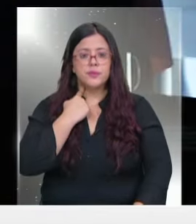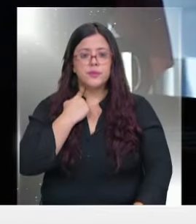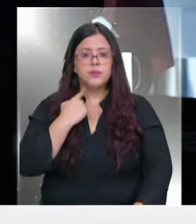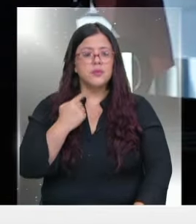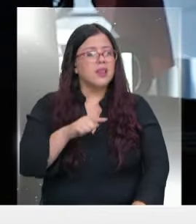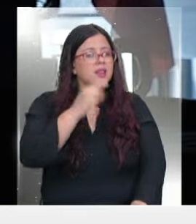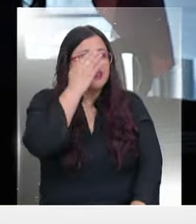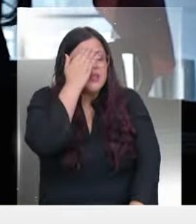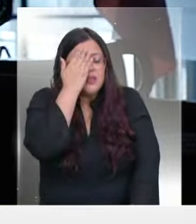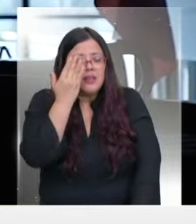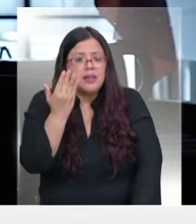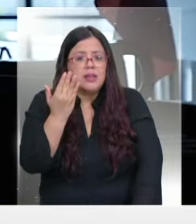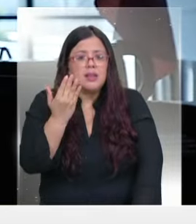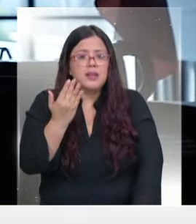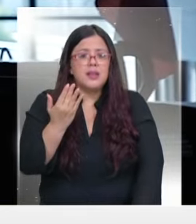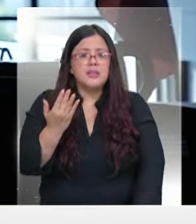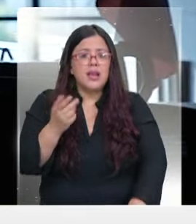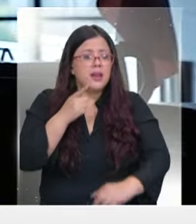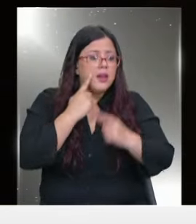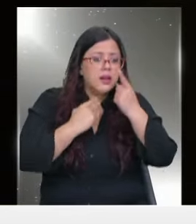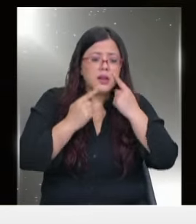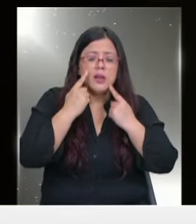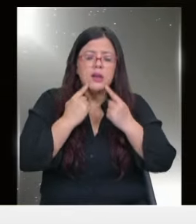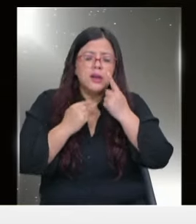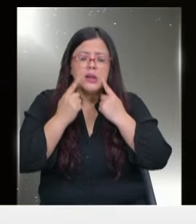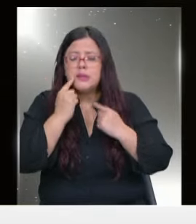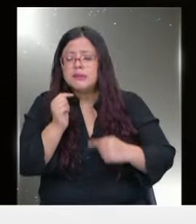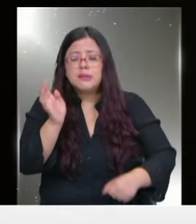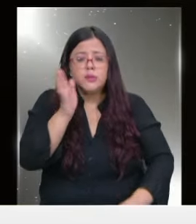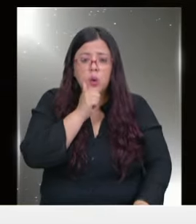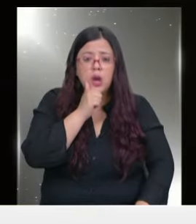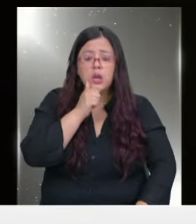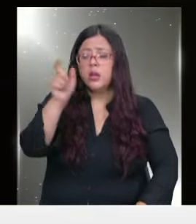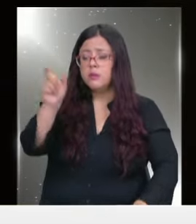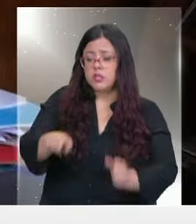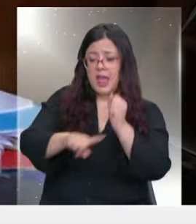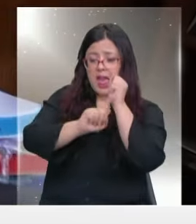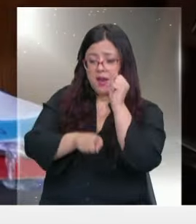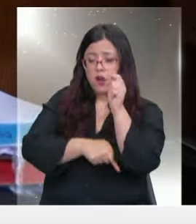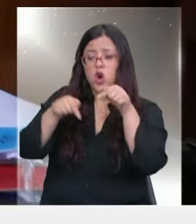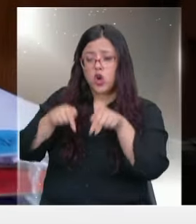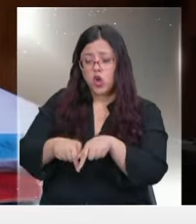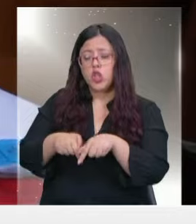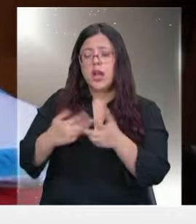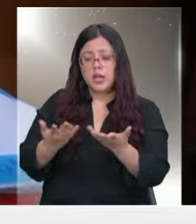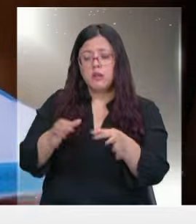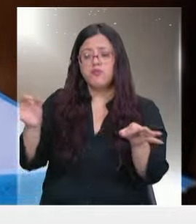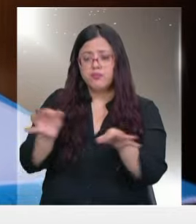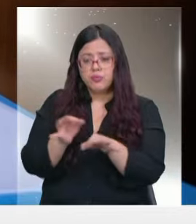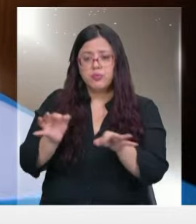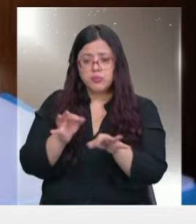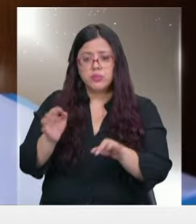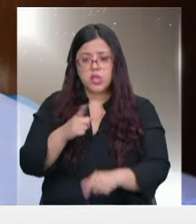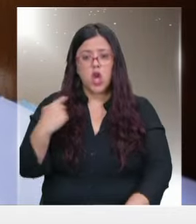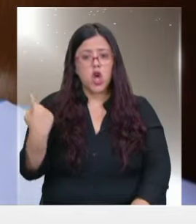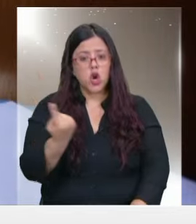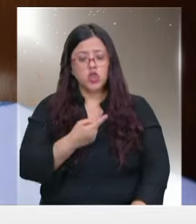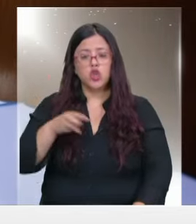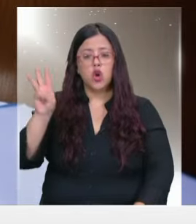horroroso. Ya a mí no me quedan lágrimas. Y su abogado, quien hoy decide hablar en exclusiva con